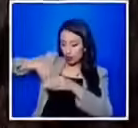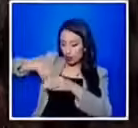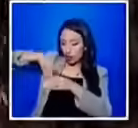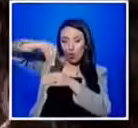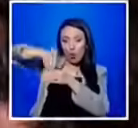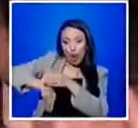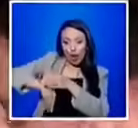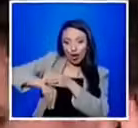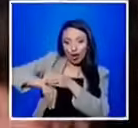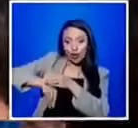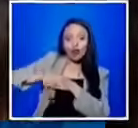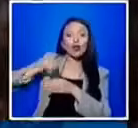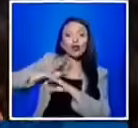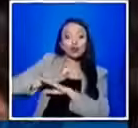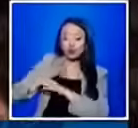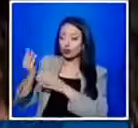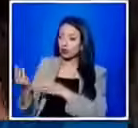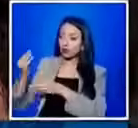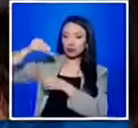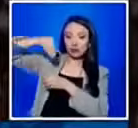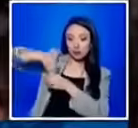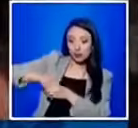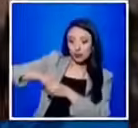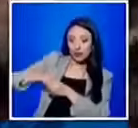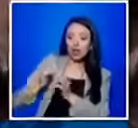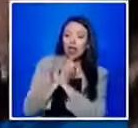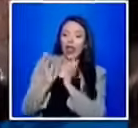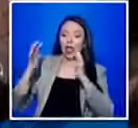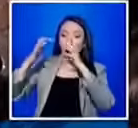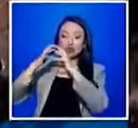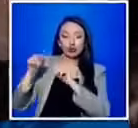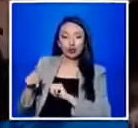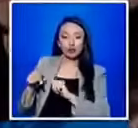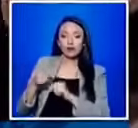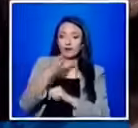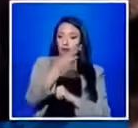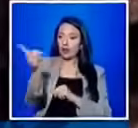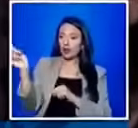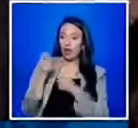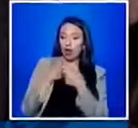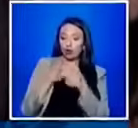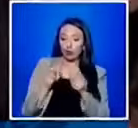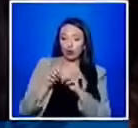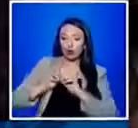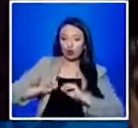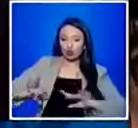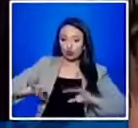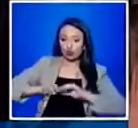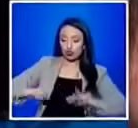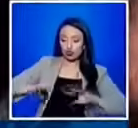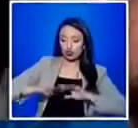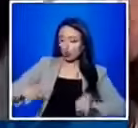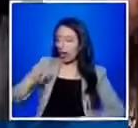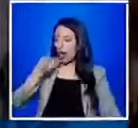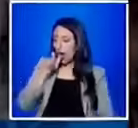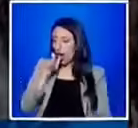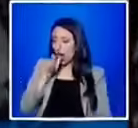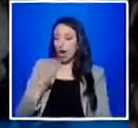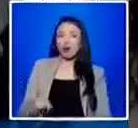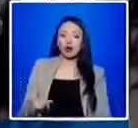hueco y luego se coloca la plántula y tenemos un sistema de riego automático. Riego automático, pero no hay que